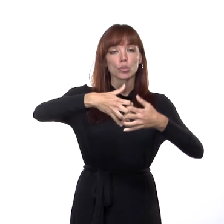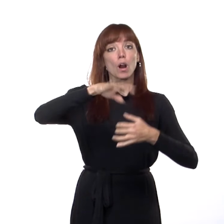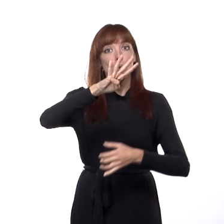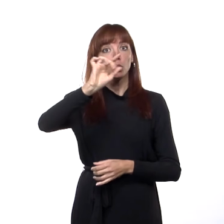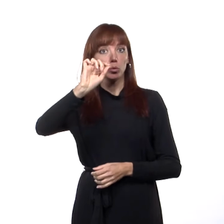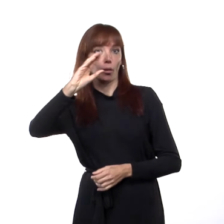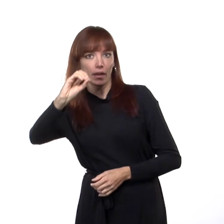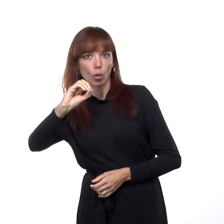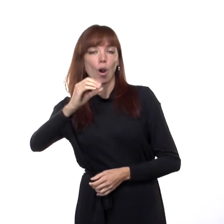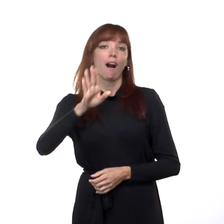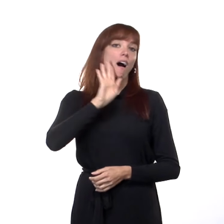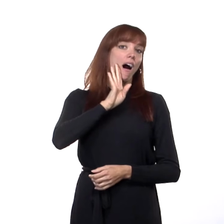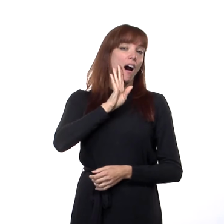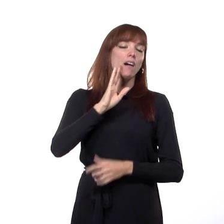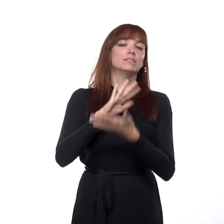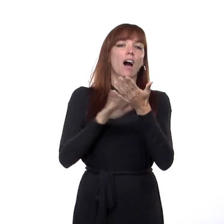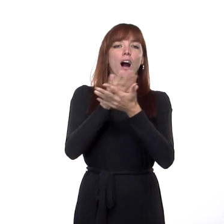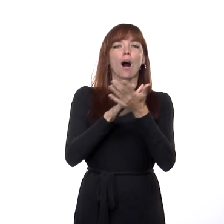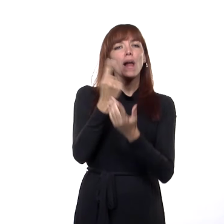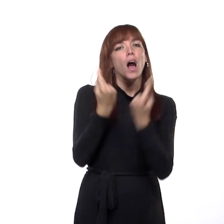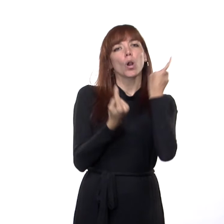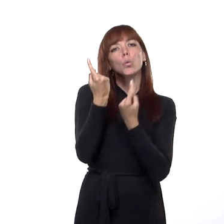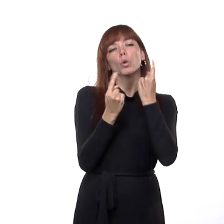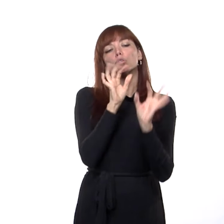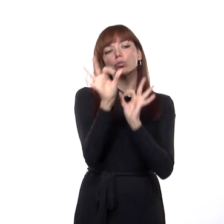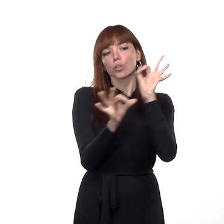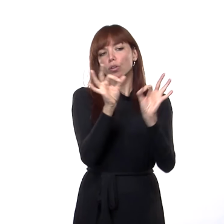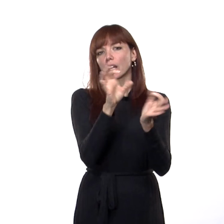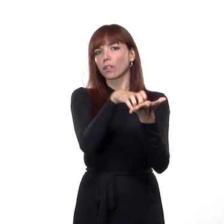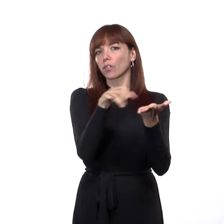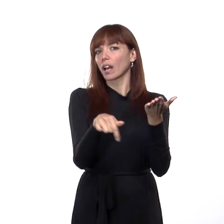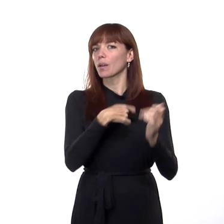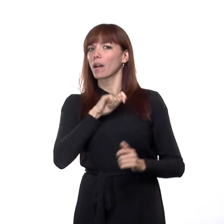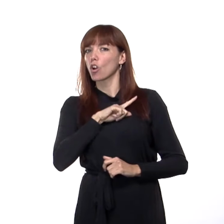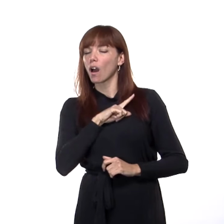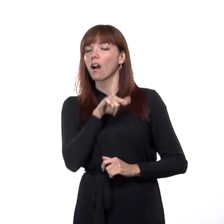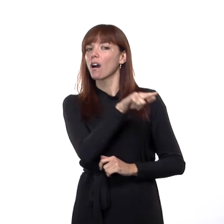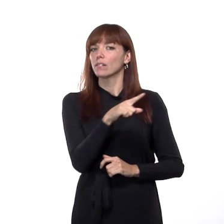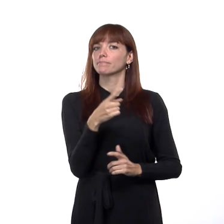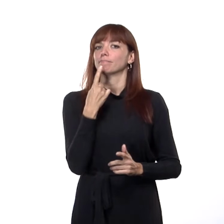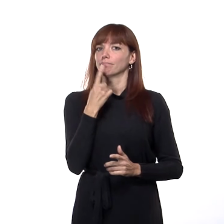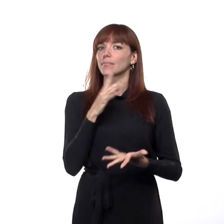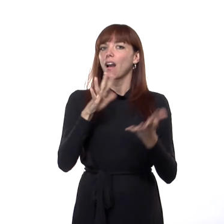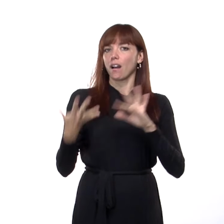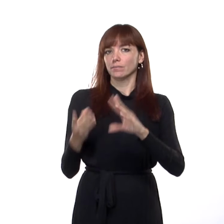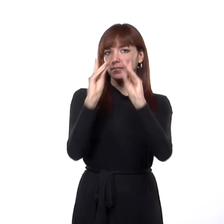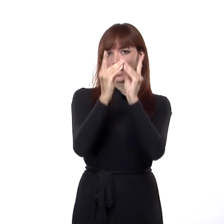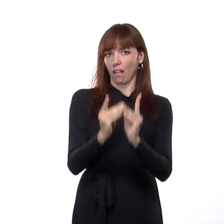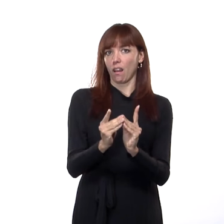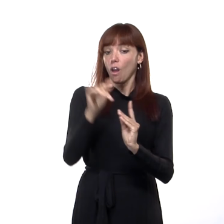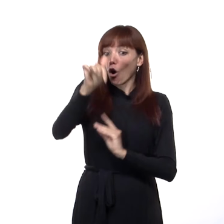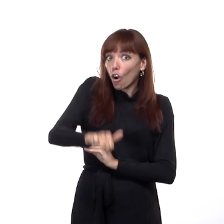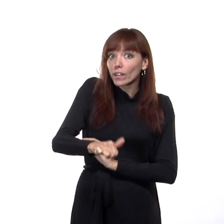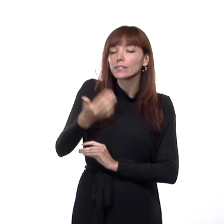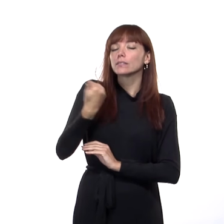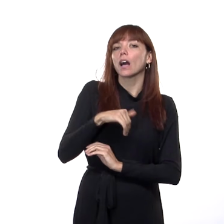anterior nos hablaron varios de los pisos de organizaciones españolas de la transformación digital y hoy pues